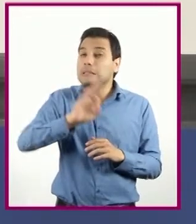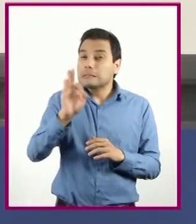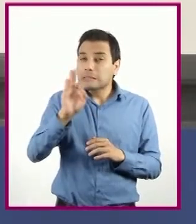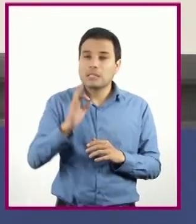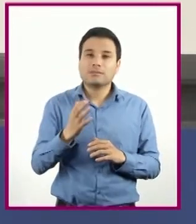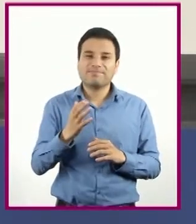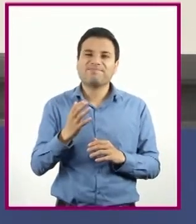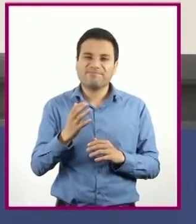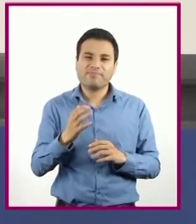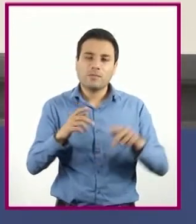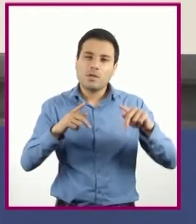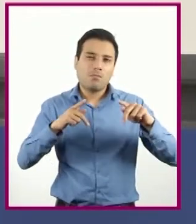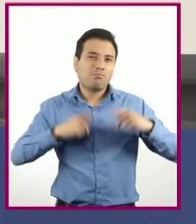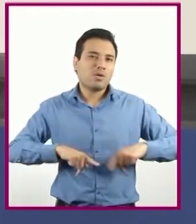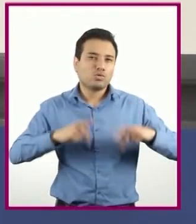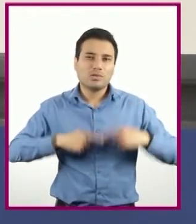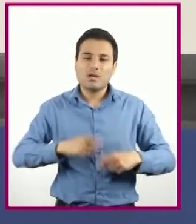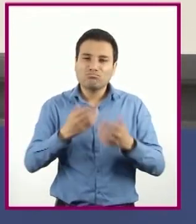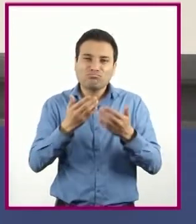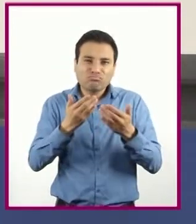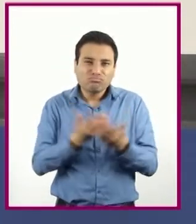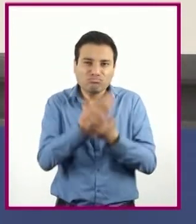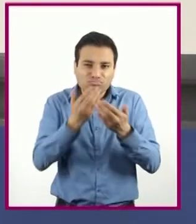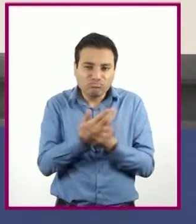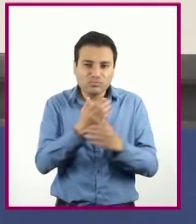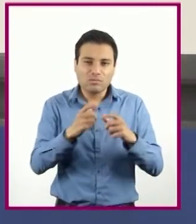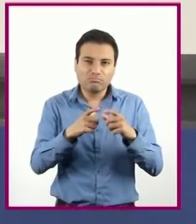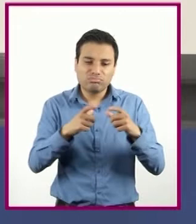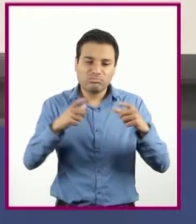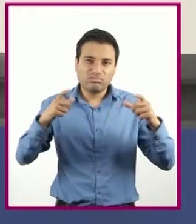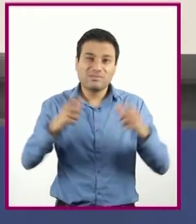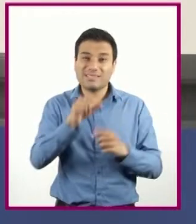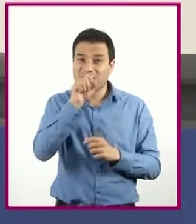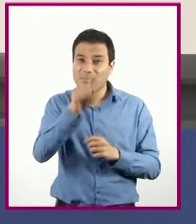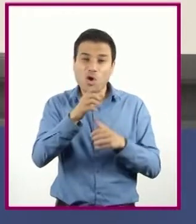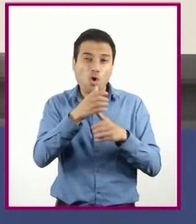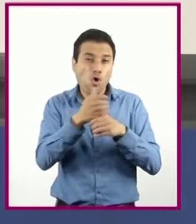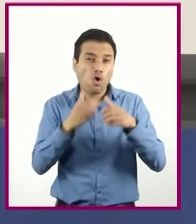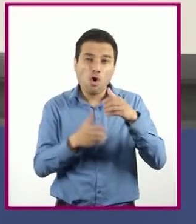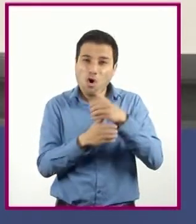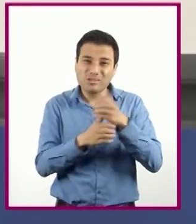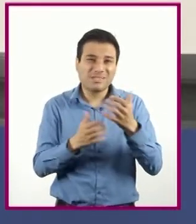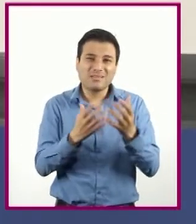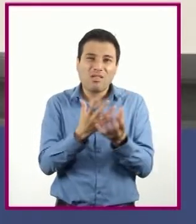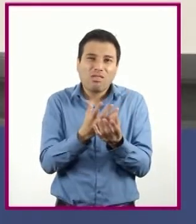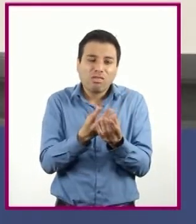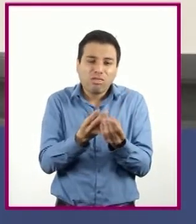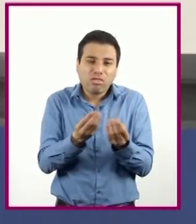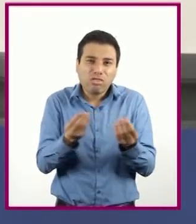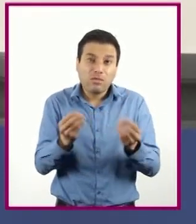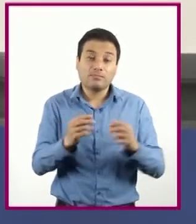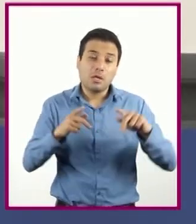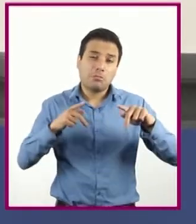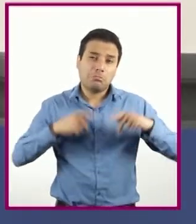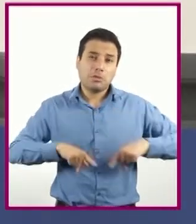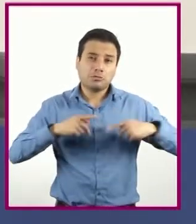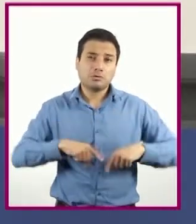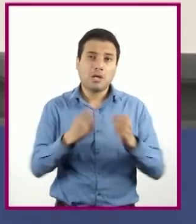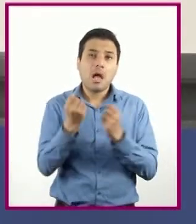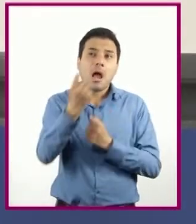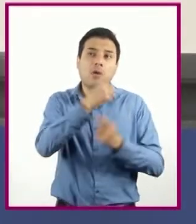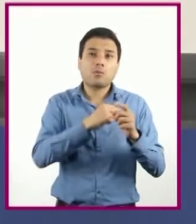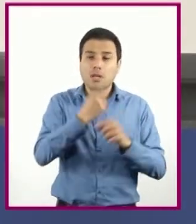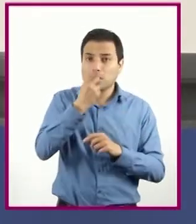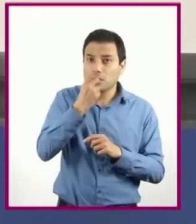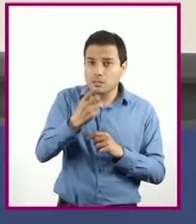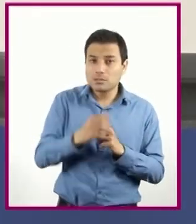crecimiento demográfico y agotamiento de los recursos, pero existen otras hipótesis como que se